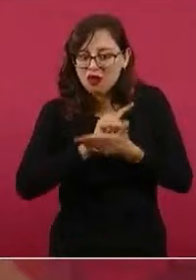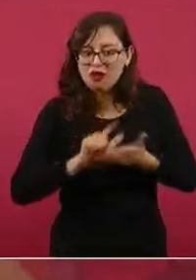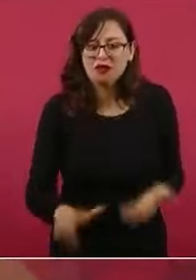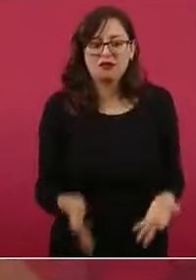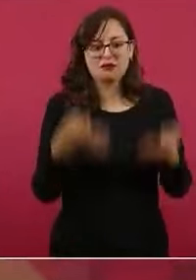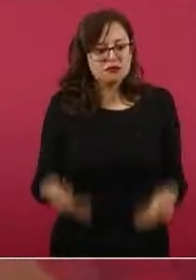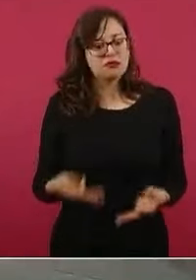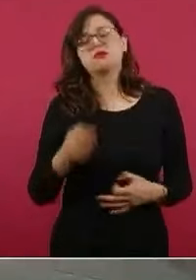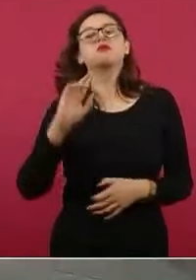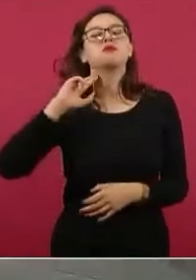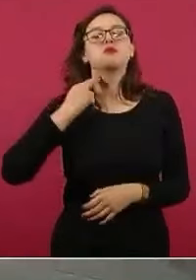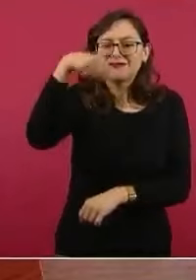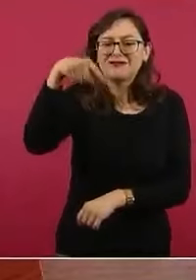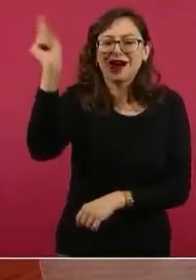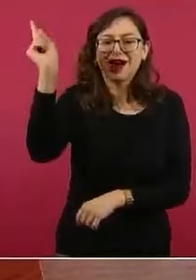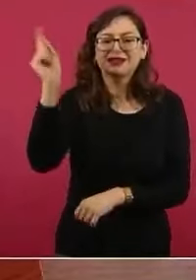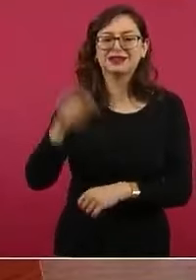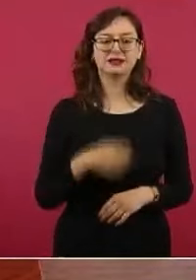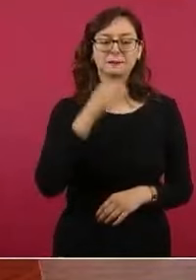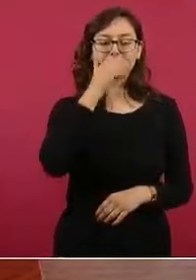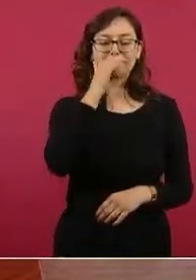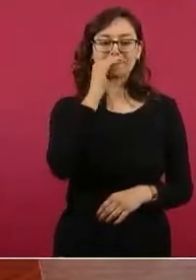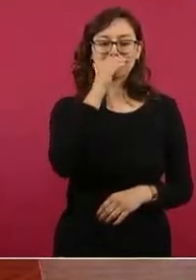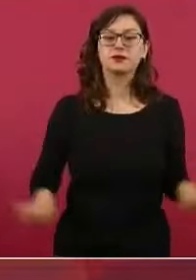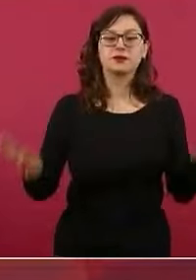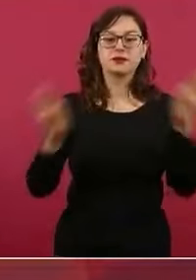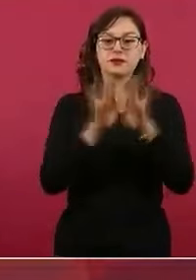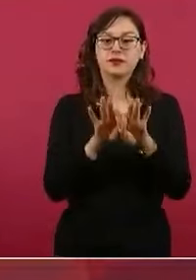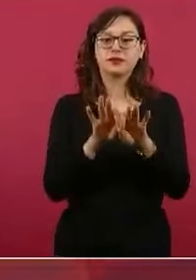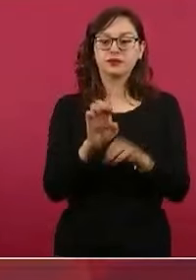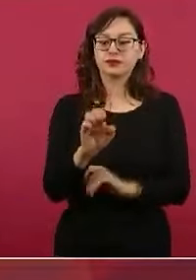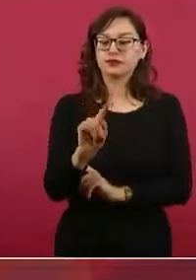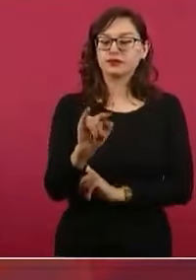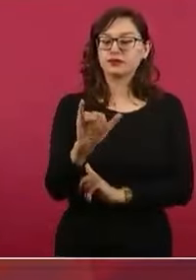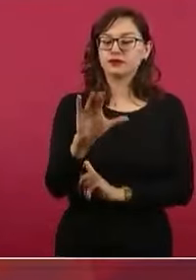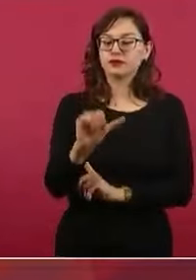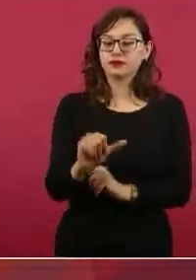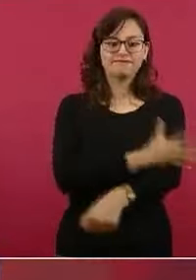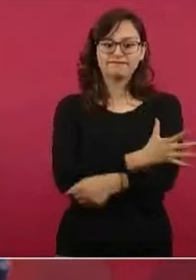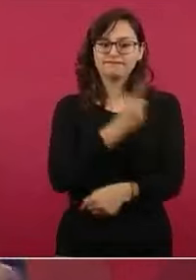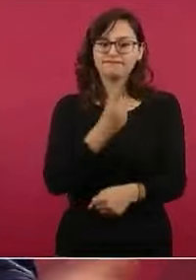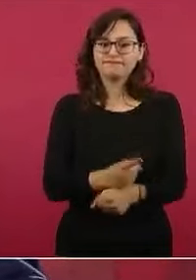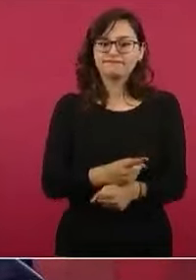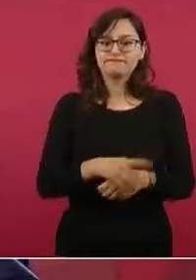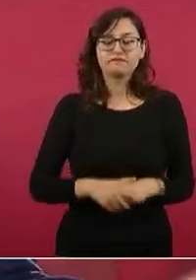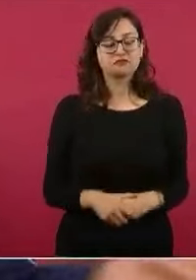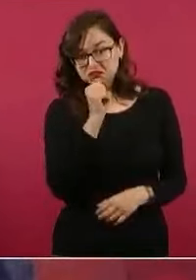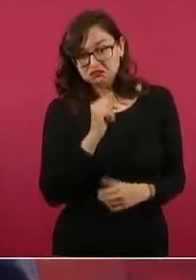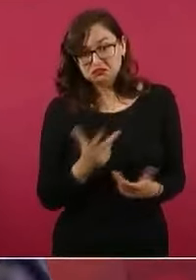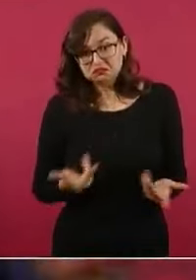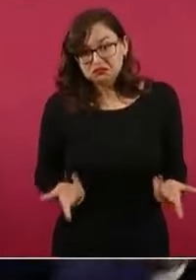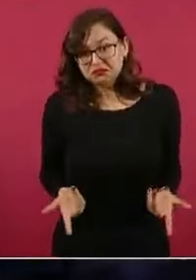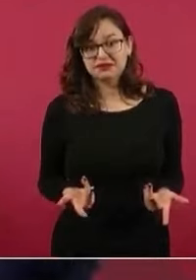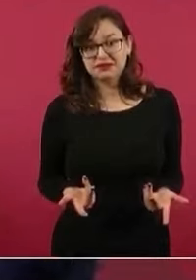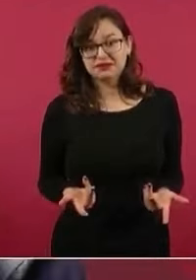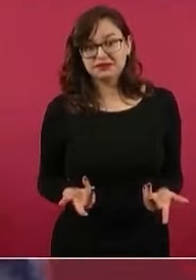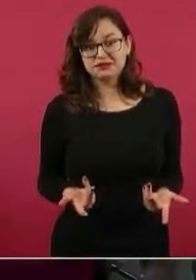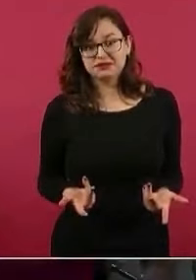de la información y poner por delante la ética, la verdad. ¿Qué no pueden hacerlo? ¿Cómo